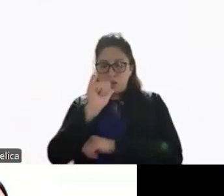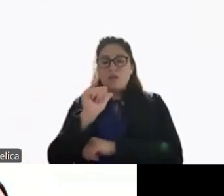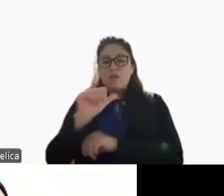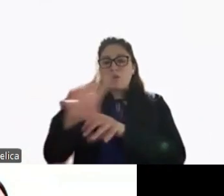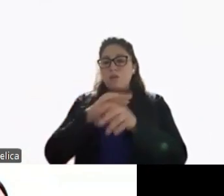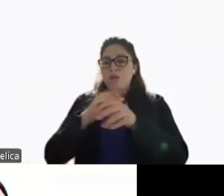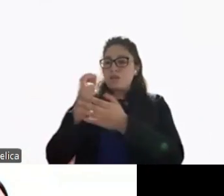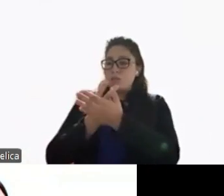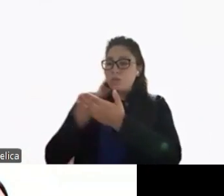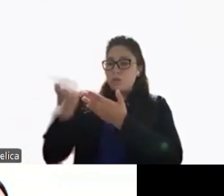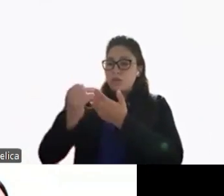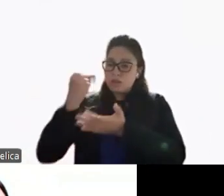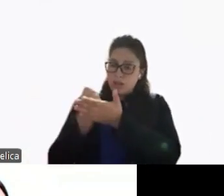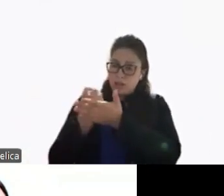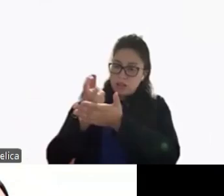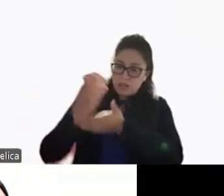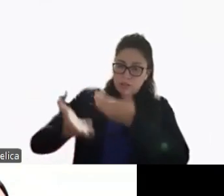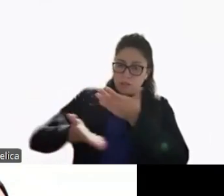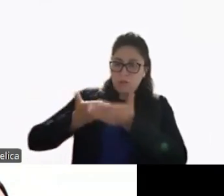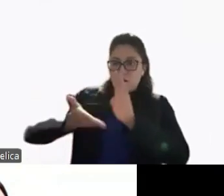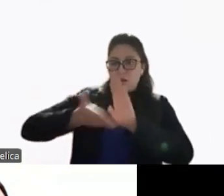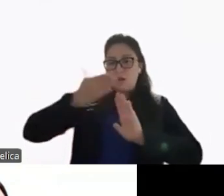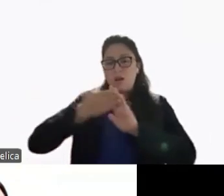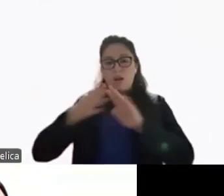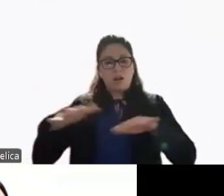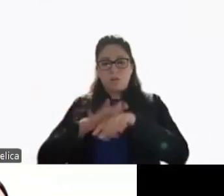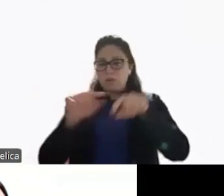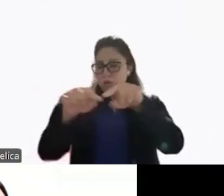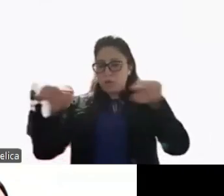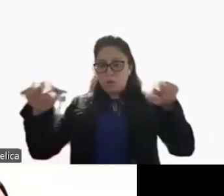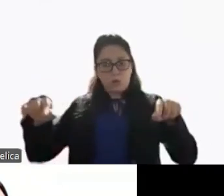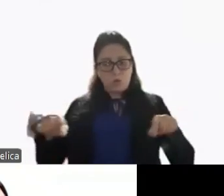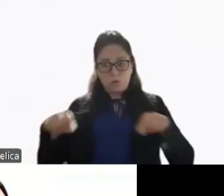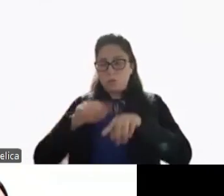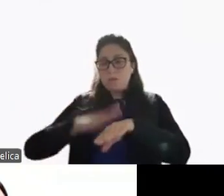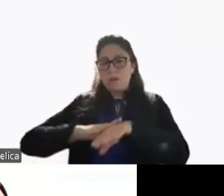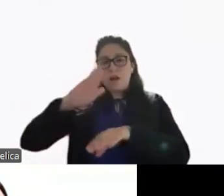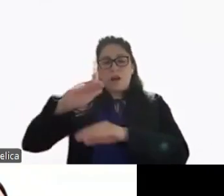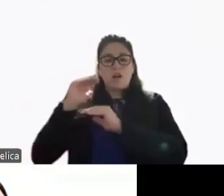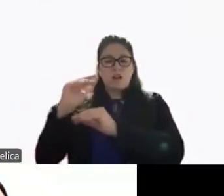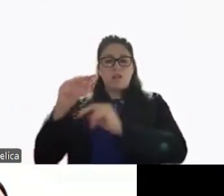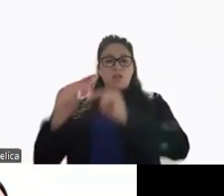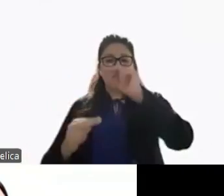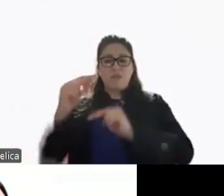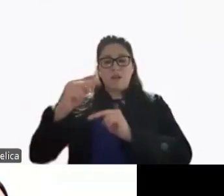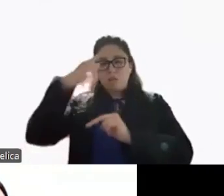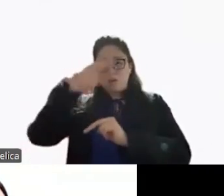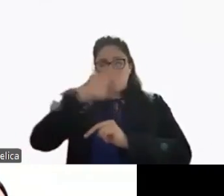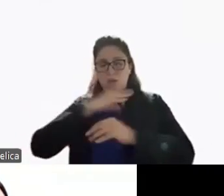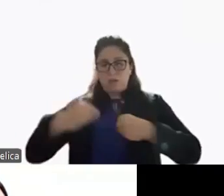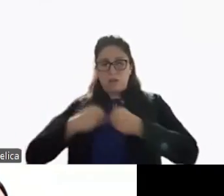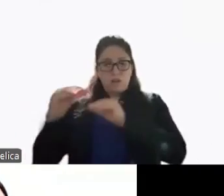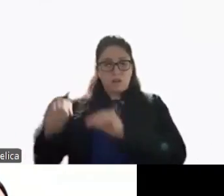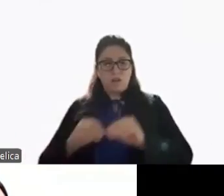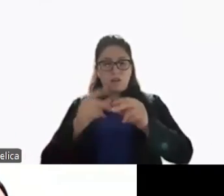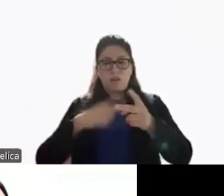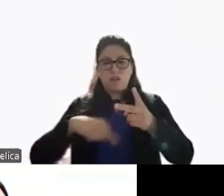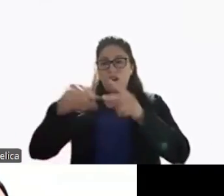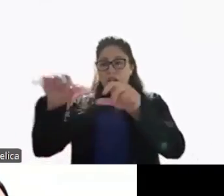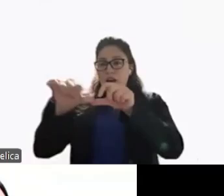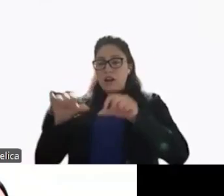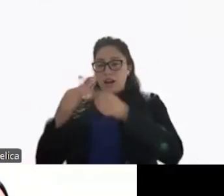aprobación de la iniciativa, ya que no modifica la superficie máxima de construcción habitable ni reduce el área